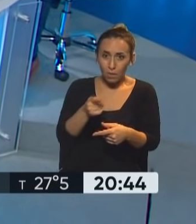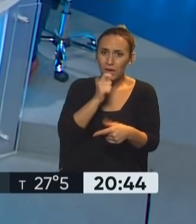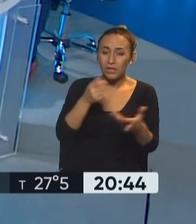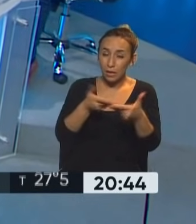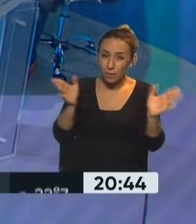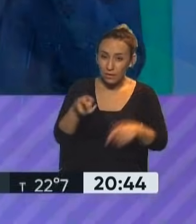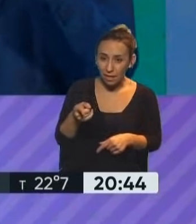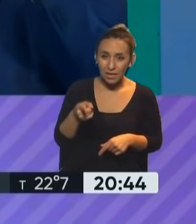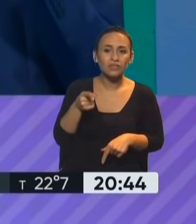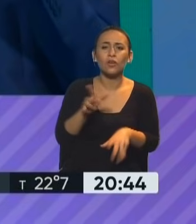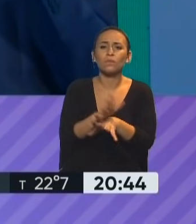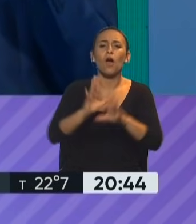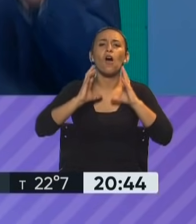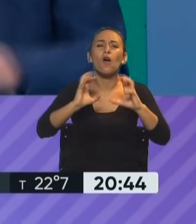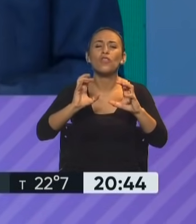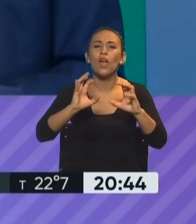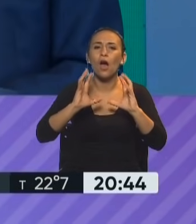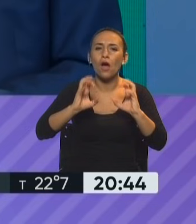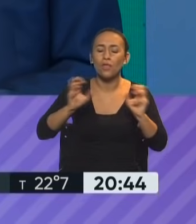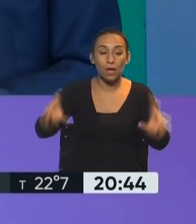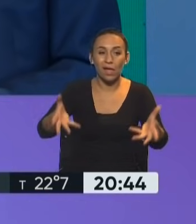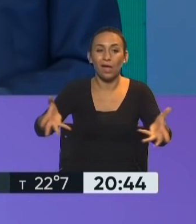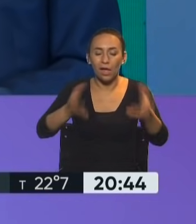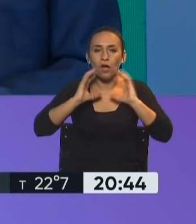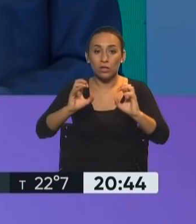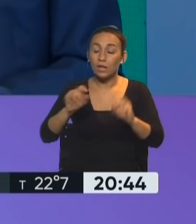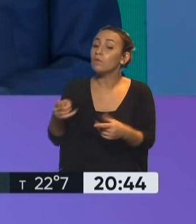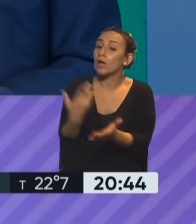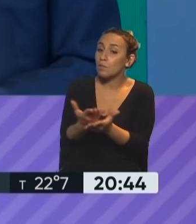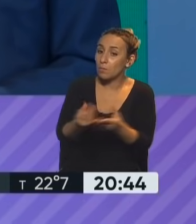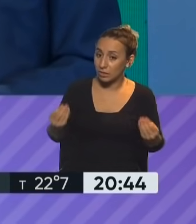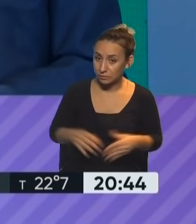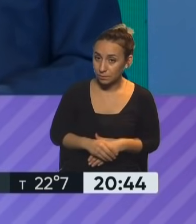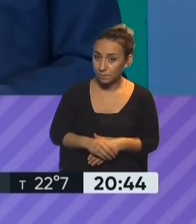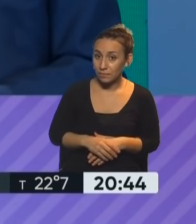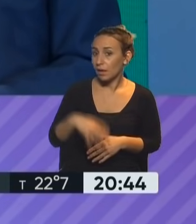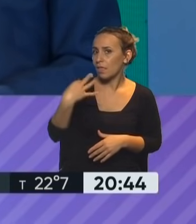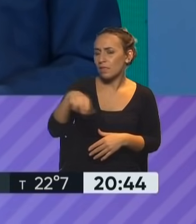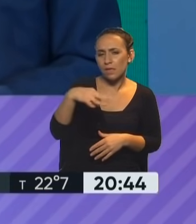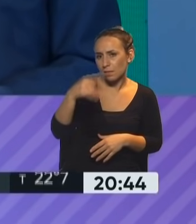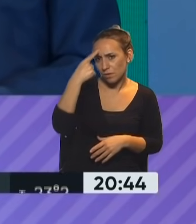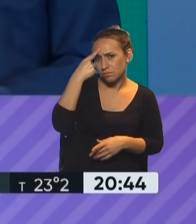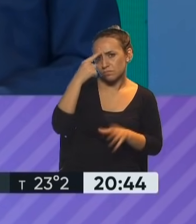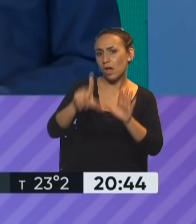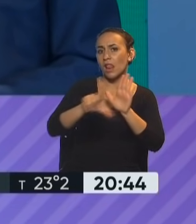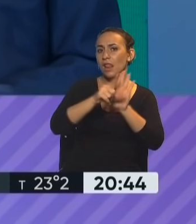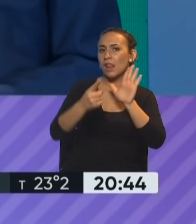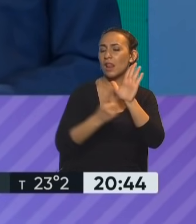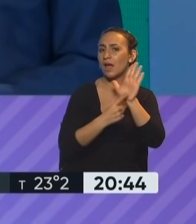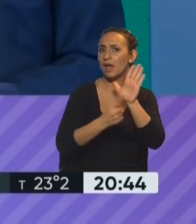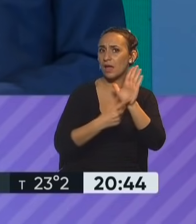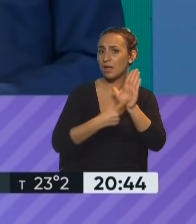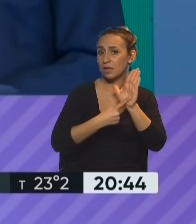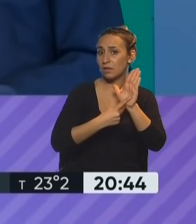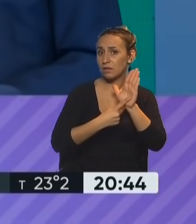es odio. Eso es odio. ¿Qué es lo que propones? Que haya una legislación que no admita